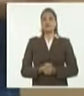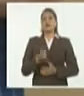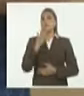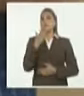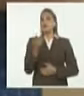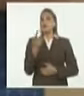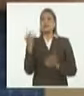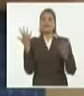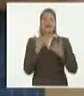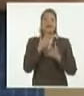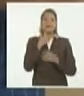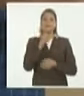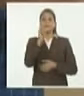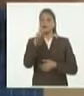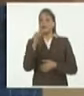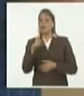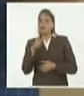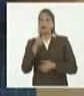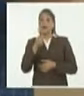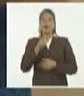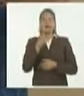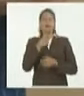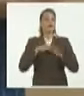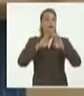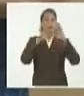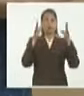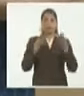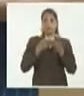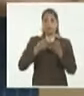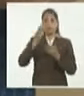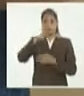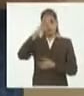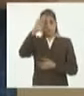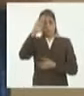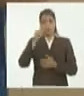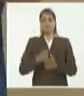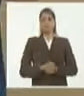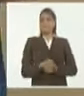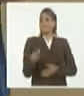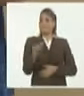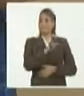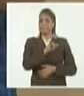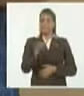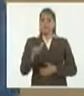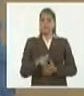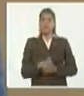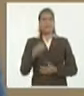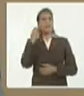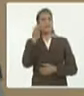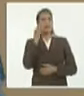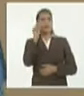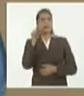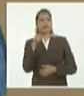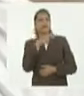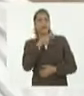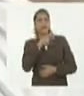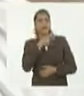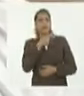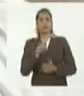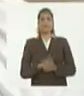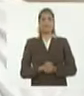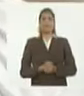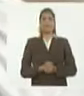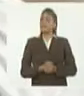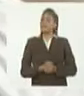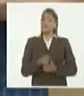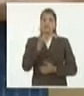de cubanos, para 11 millones de cubanos, y para millones de personas en el mundo, y sobre todo pensando en los más pobres, en los que no tienen acceso a ninguna de